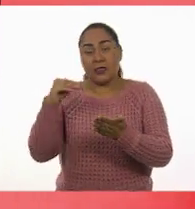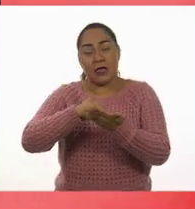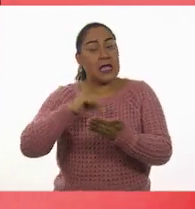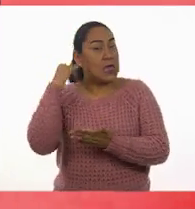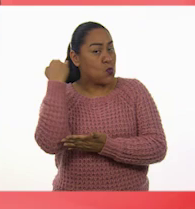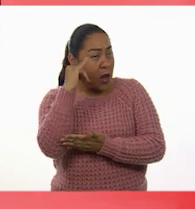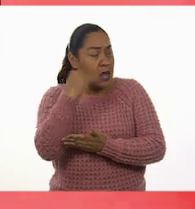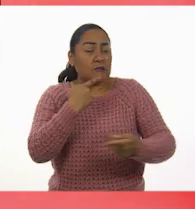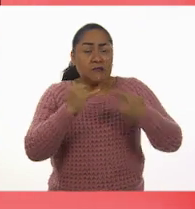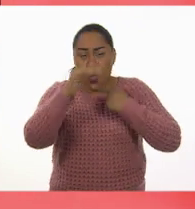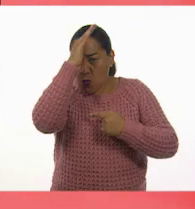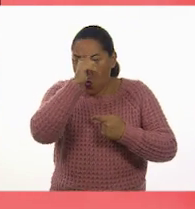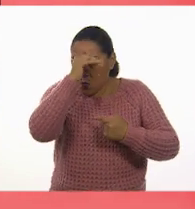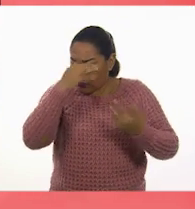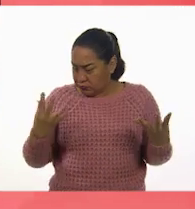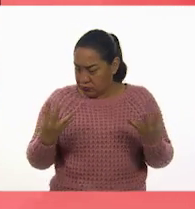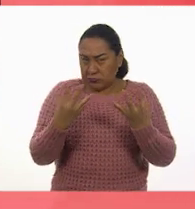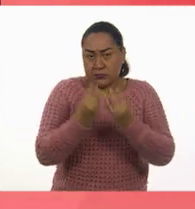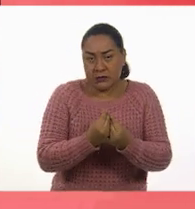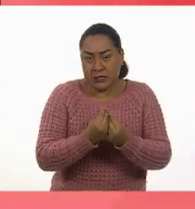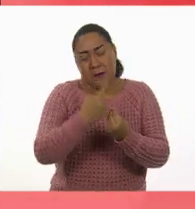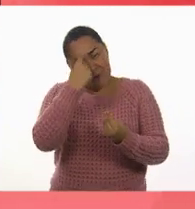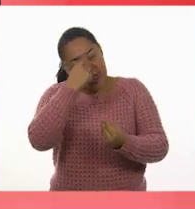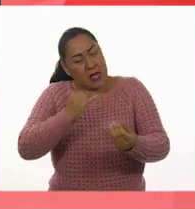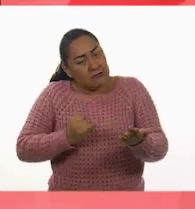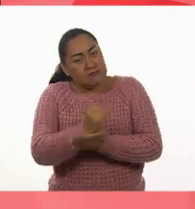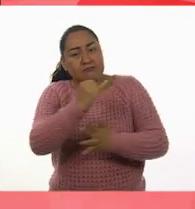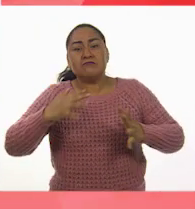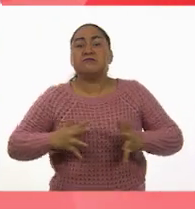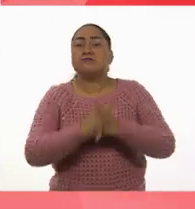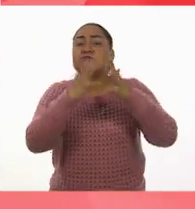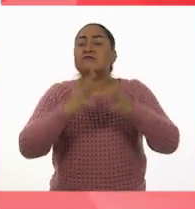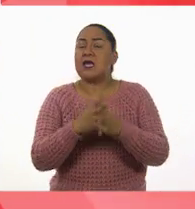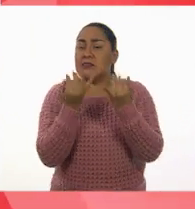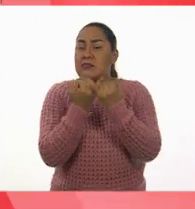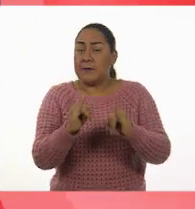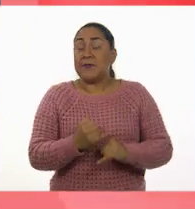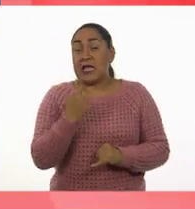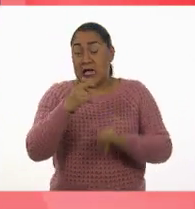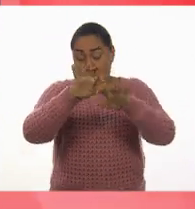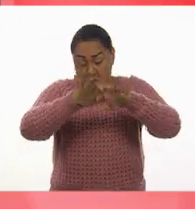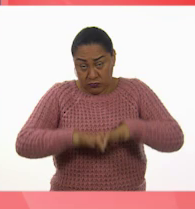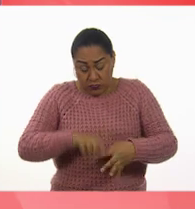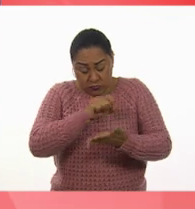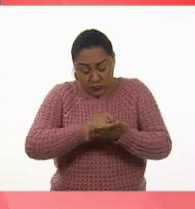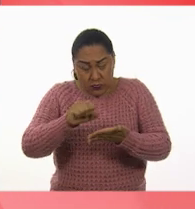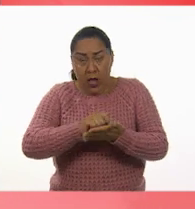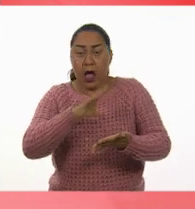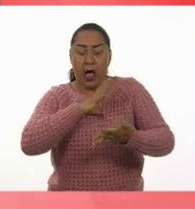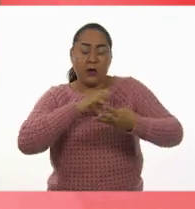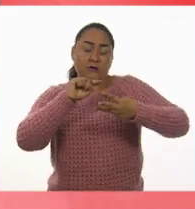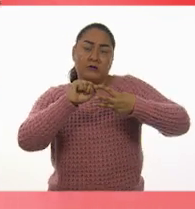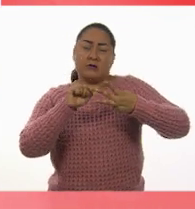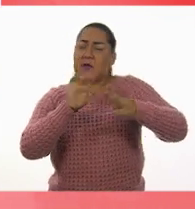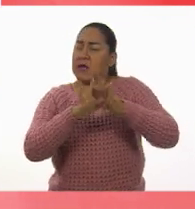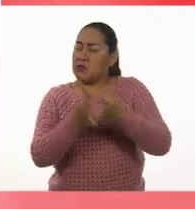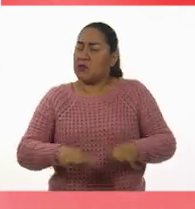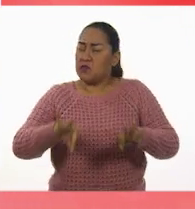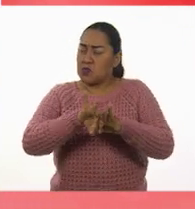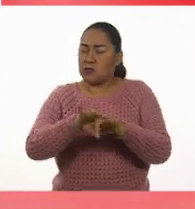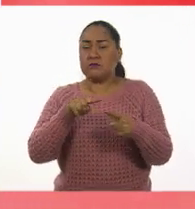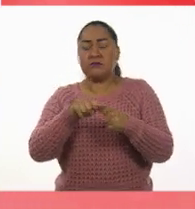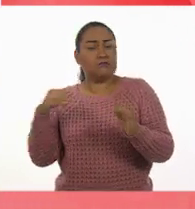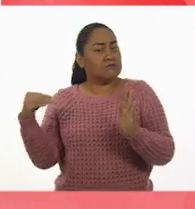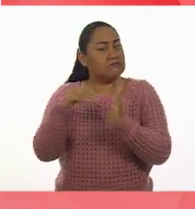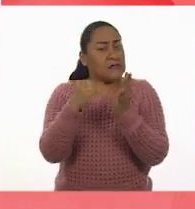el que acordaron unir sus fuerzas para consumar la independencia. En este documento prevalecían tres principios: